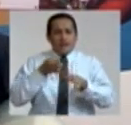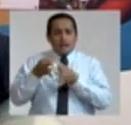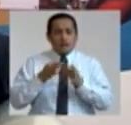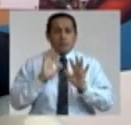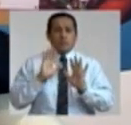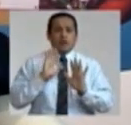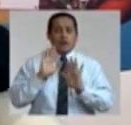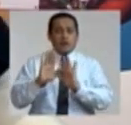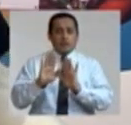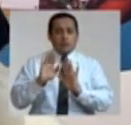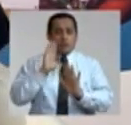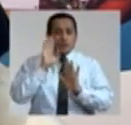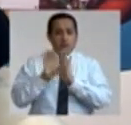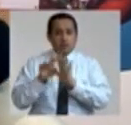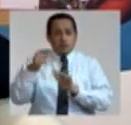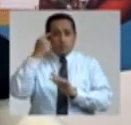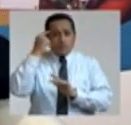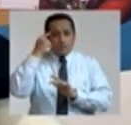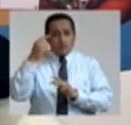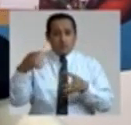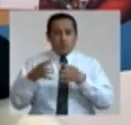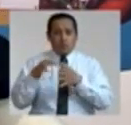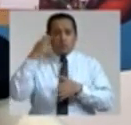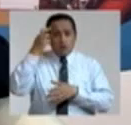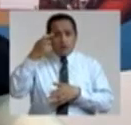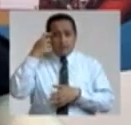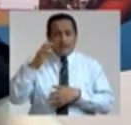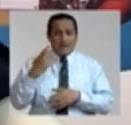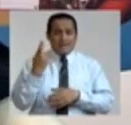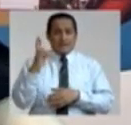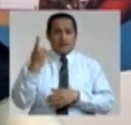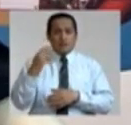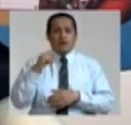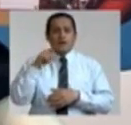está diciendo, oiga, dentro de tu concepción de política criminal,